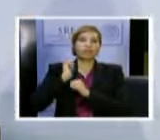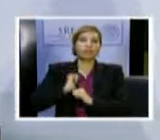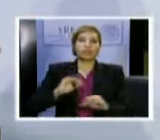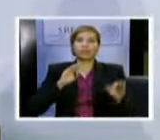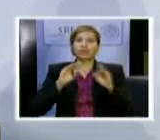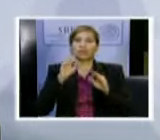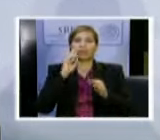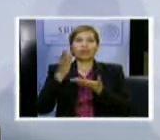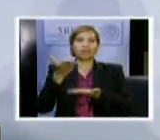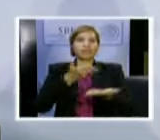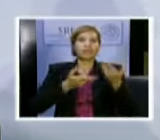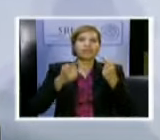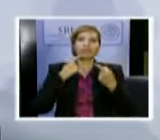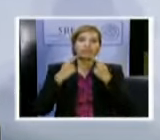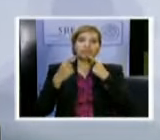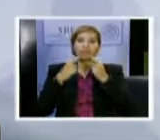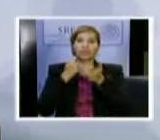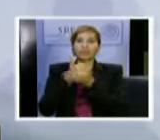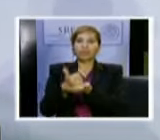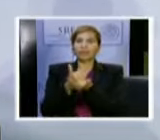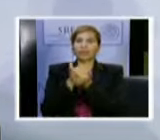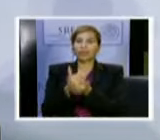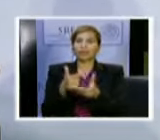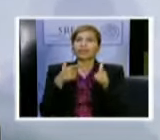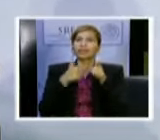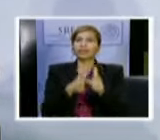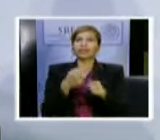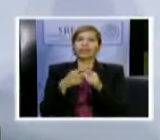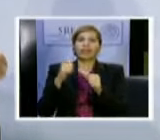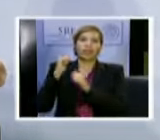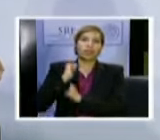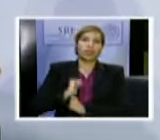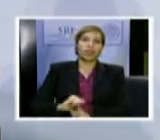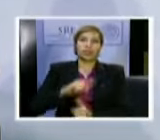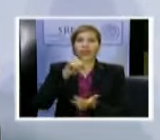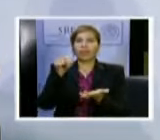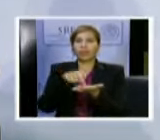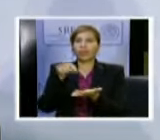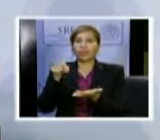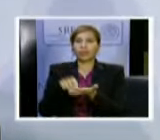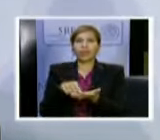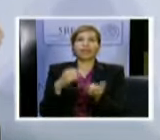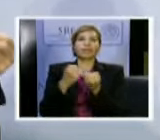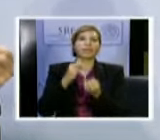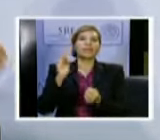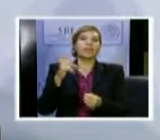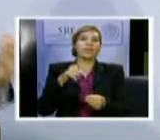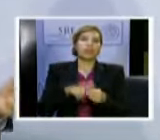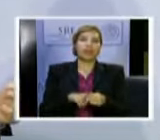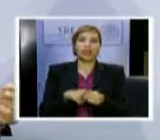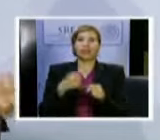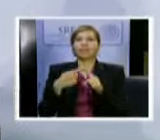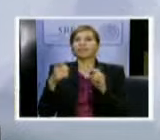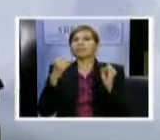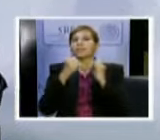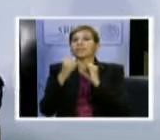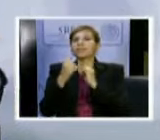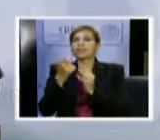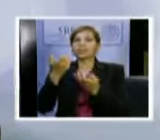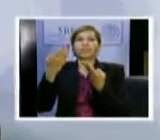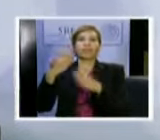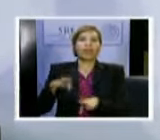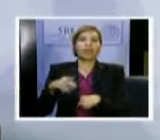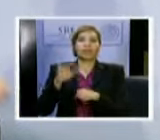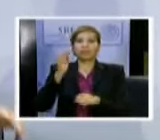labor de cabildeo permanente con las autoridades locales, con las autoridades federales, inclusive con instituciones financieras para